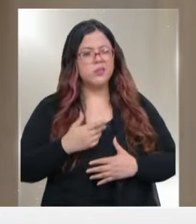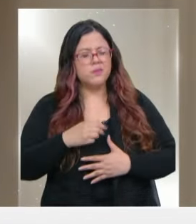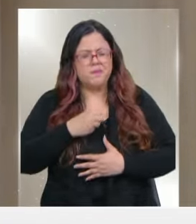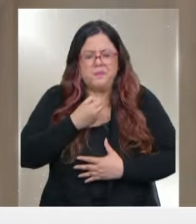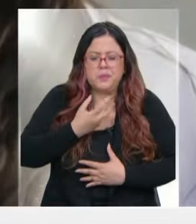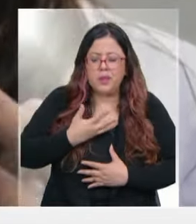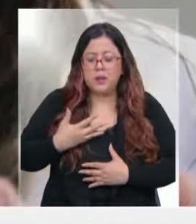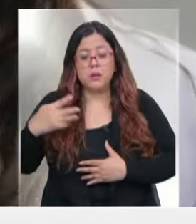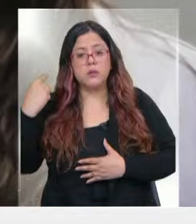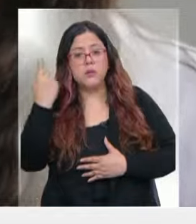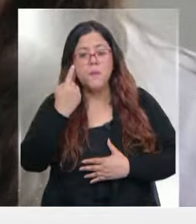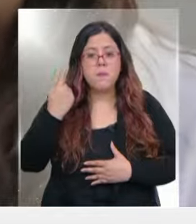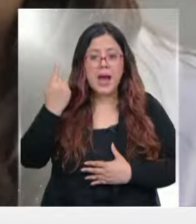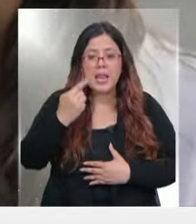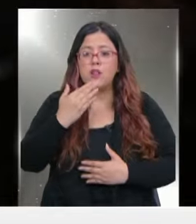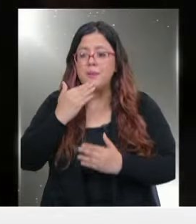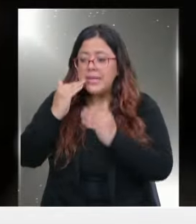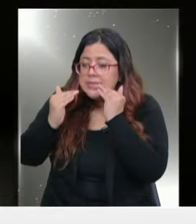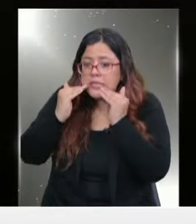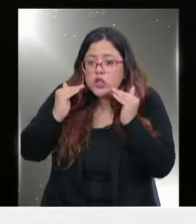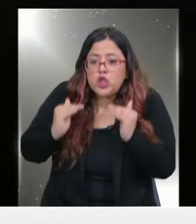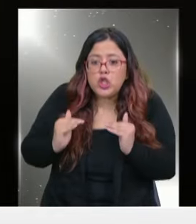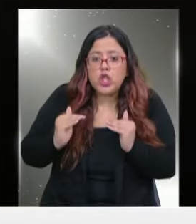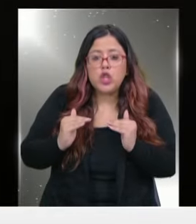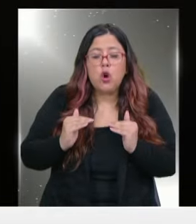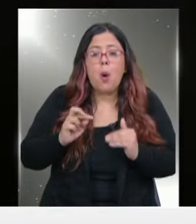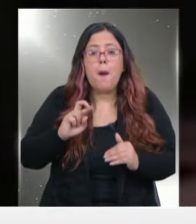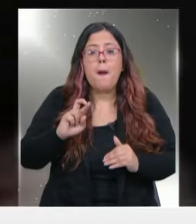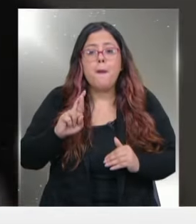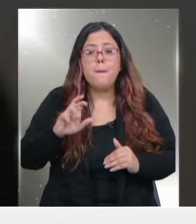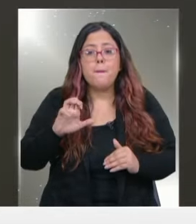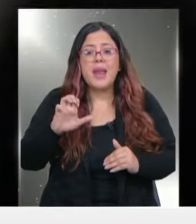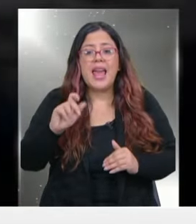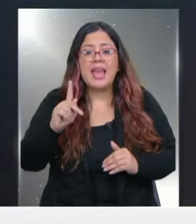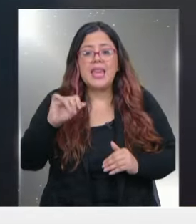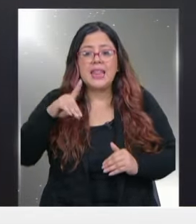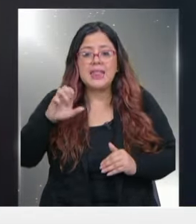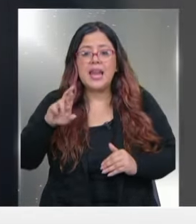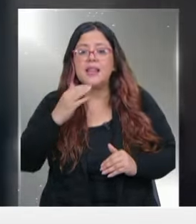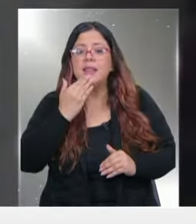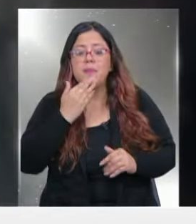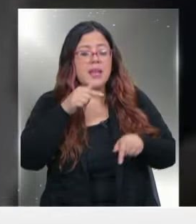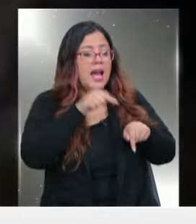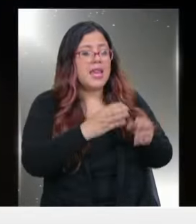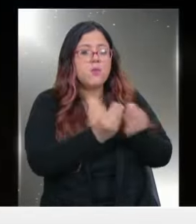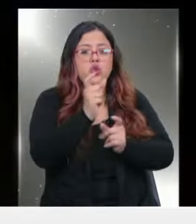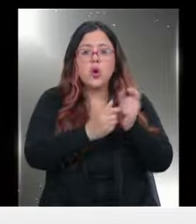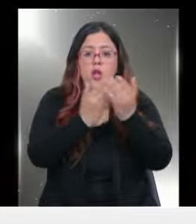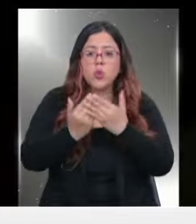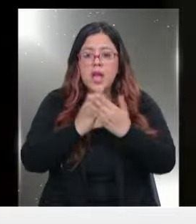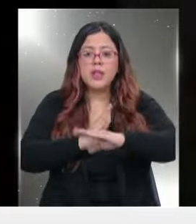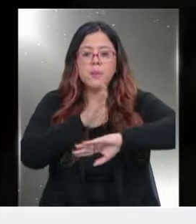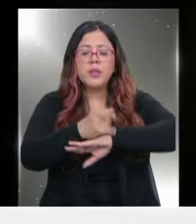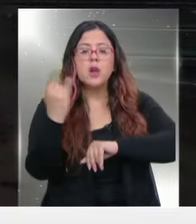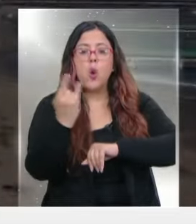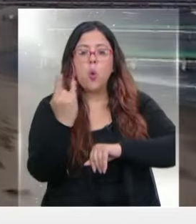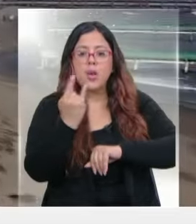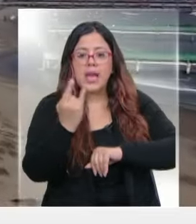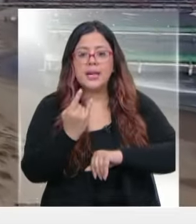con mareo, y niños de prekinder también. En estos momentos están llegando decenas de estudiantes a la urgencia del hospital Adriana